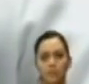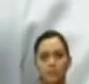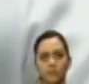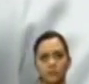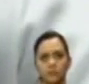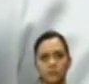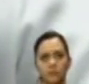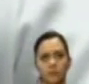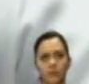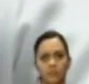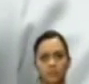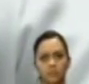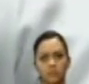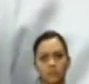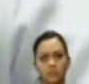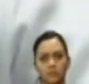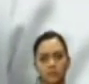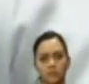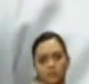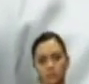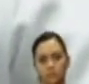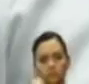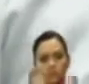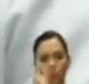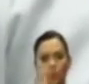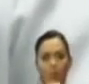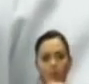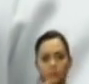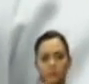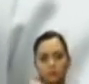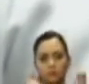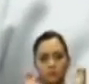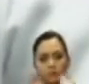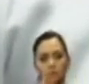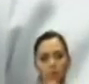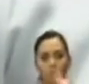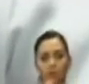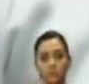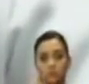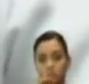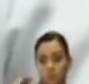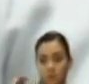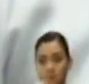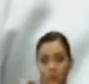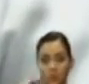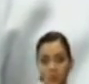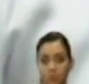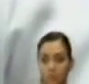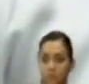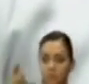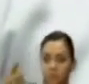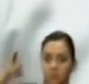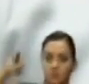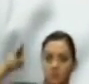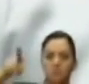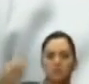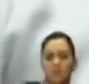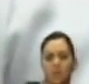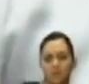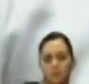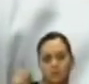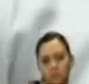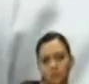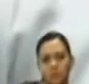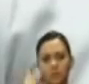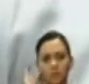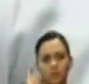sean en realidad cambiadas cada año? Porque si se entrega dinero cada año y se aumenta ese presupuesto, deben existir